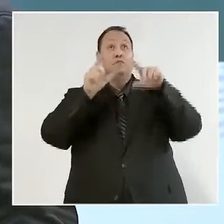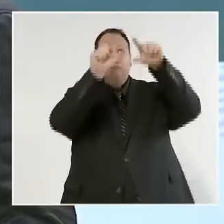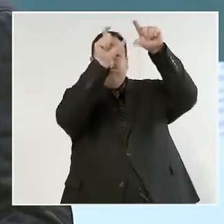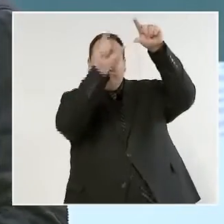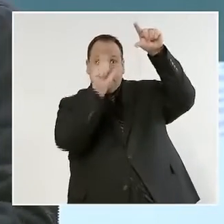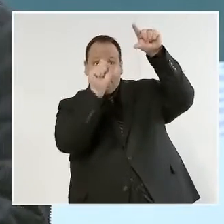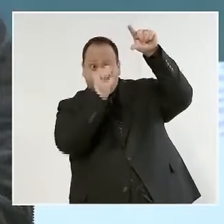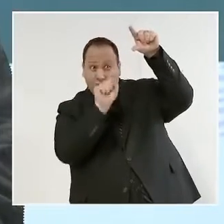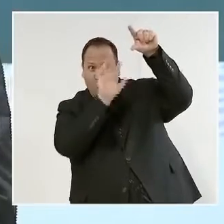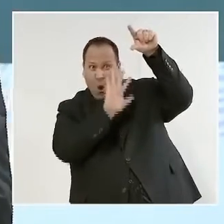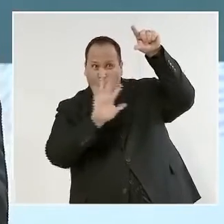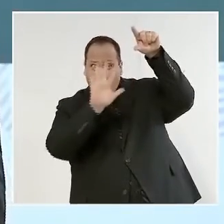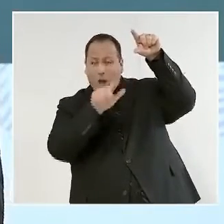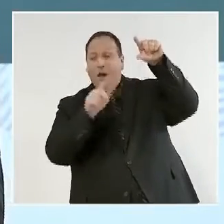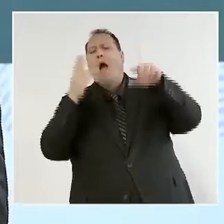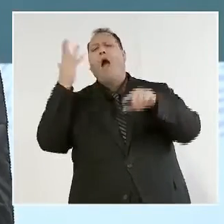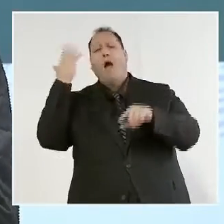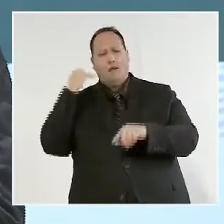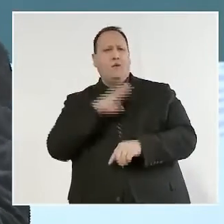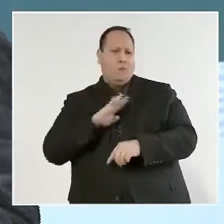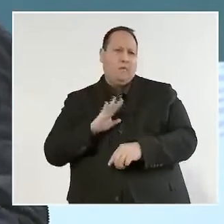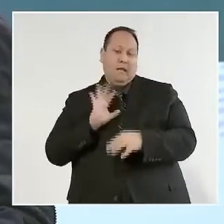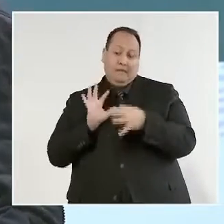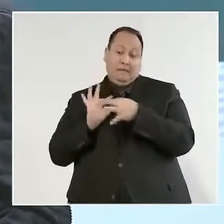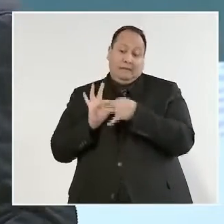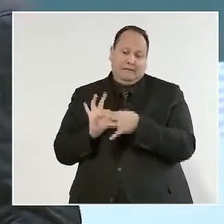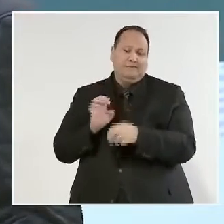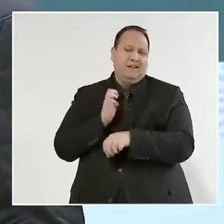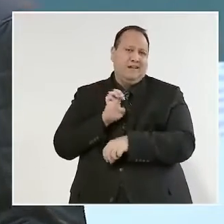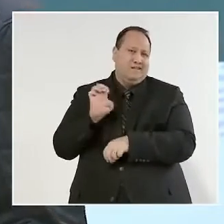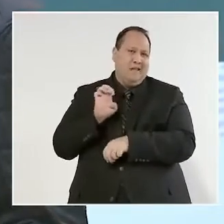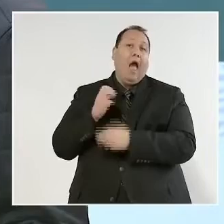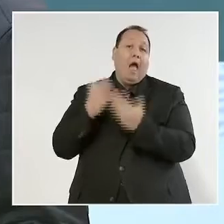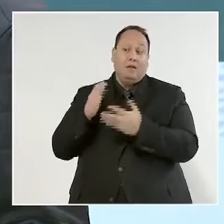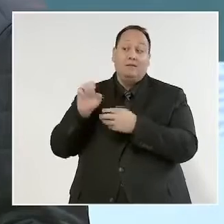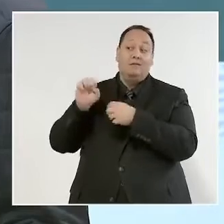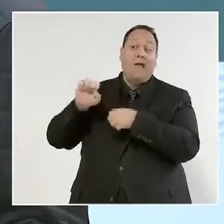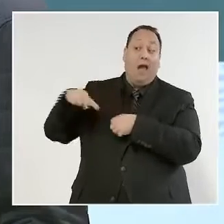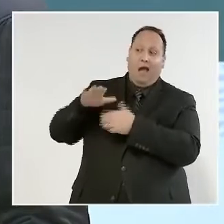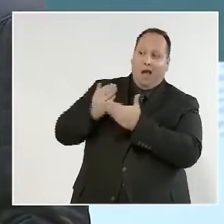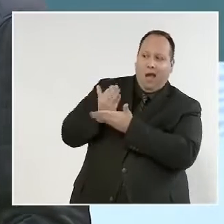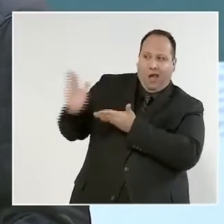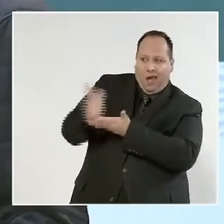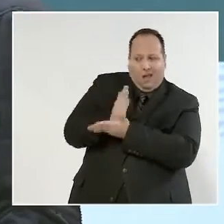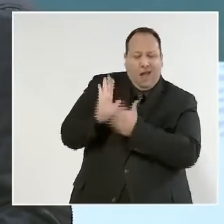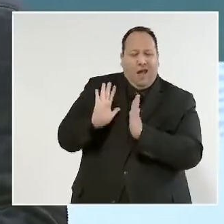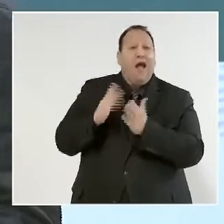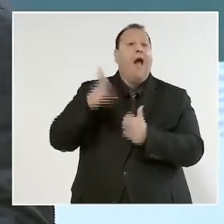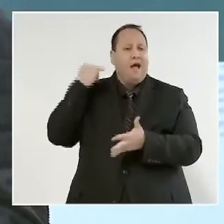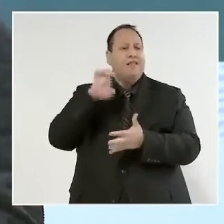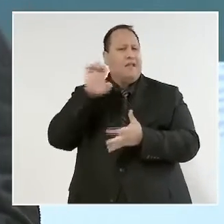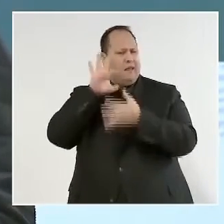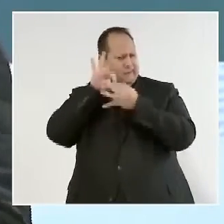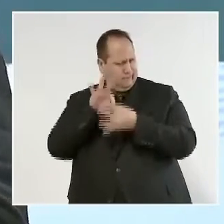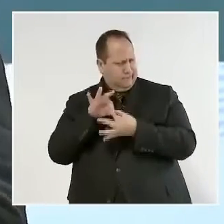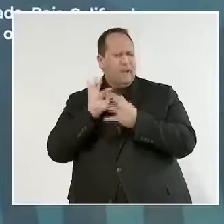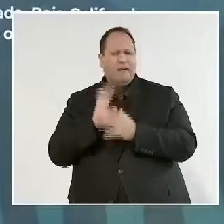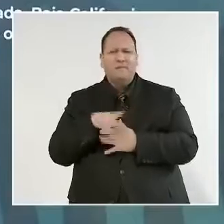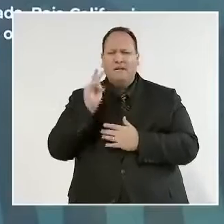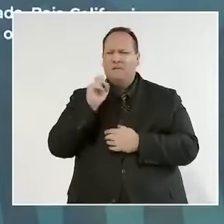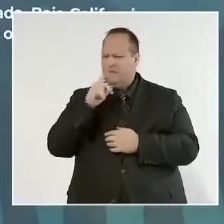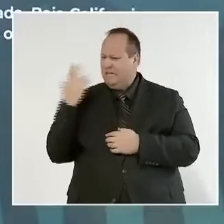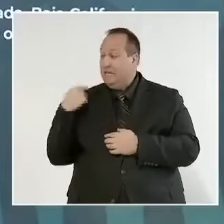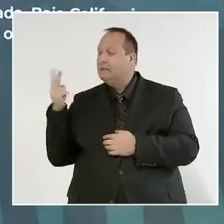profundo, cuando todavía era municipio de Ensenada, ahora ya San Quintín. Pero como lo experimentamos hace